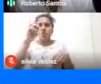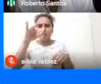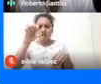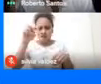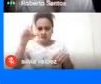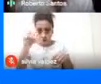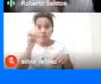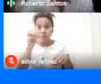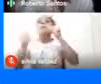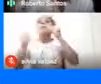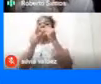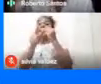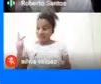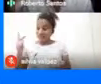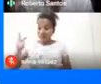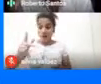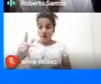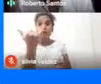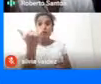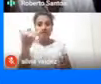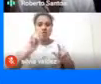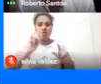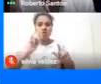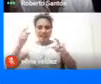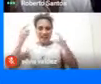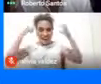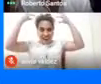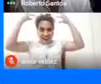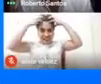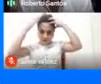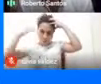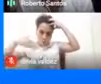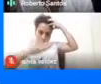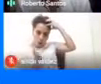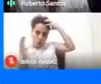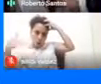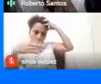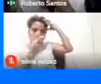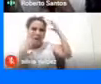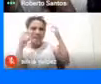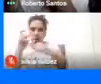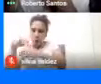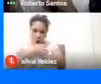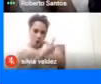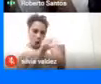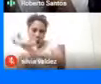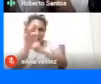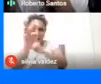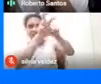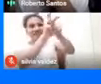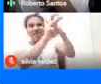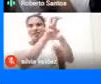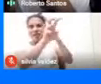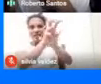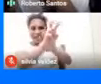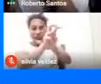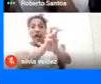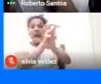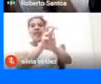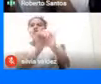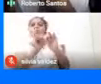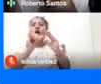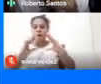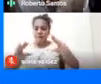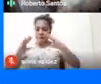caminata Donde aparece La cabeza De la serpiente Es la pirámide La pirámide Del sol